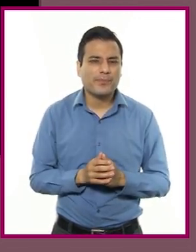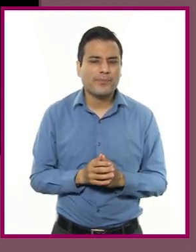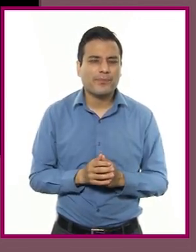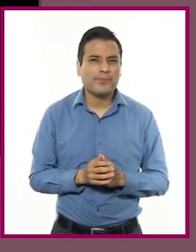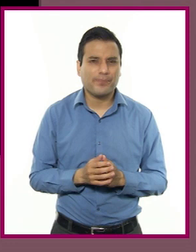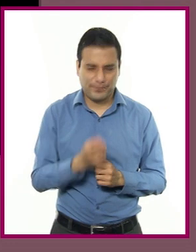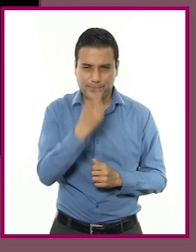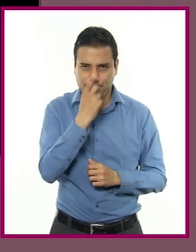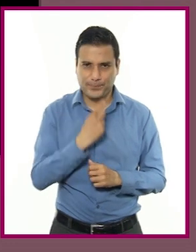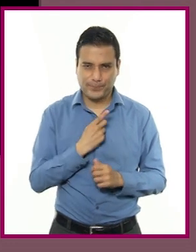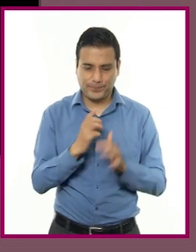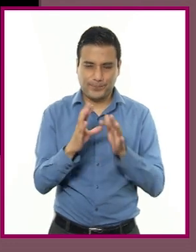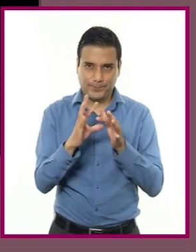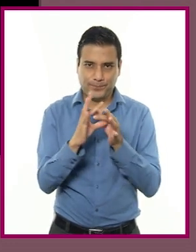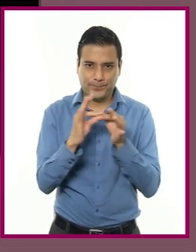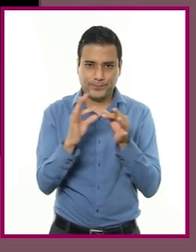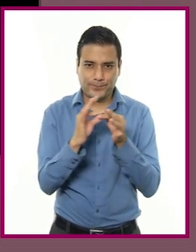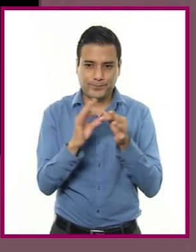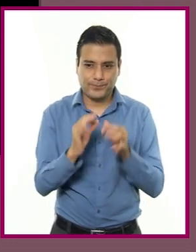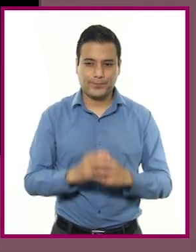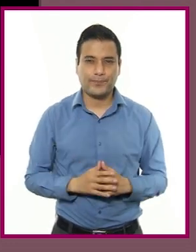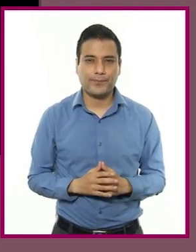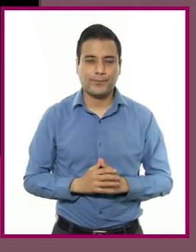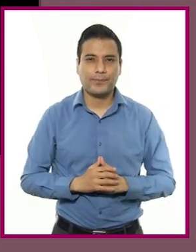diversas regiones de nuestro país?